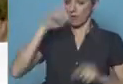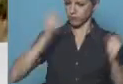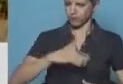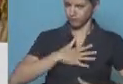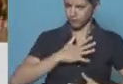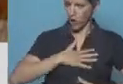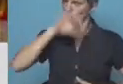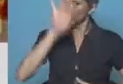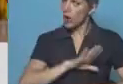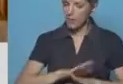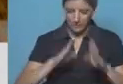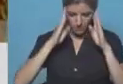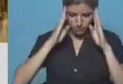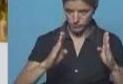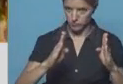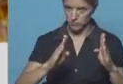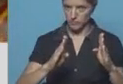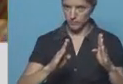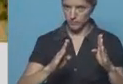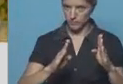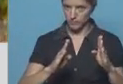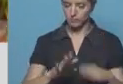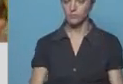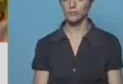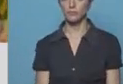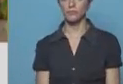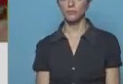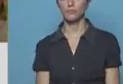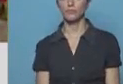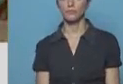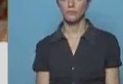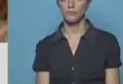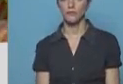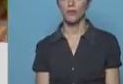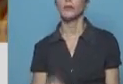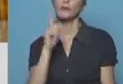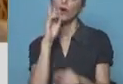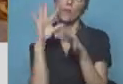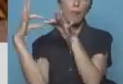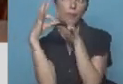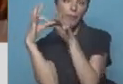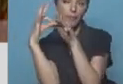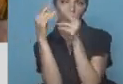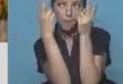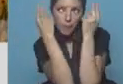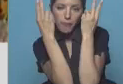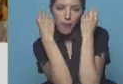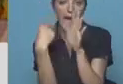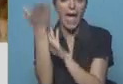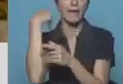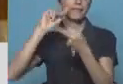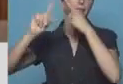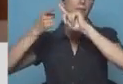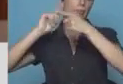de nuestro país, sin formar o ir haciendo de perrito de cola lo que alguna vez fueron las relaciones